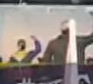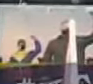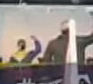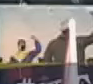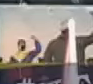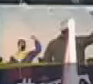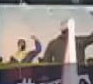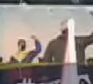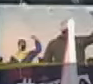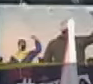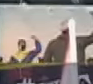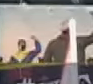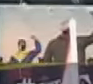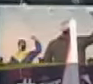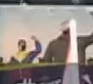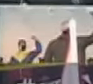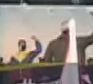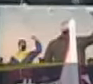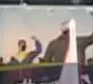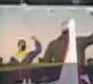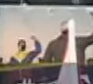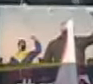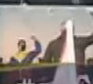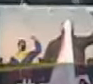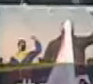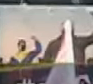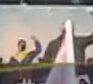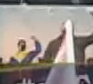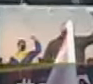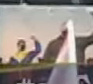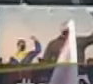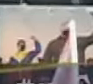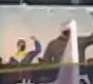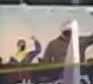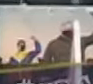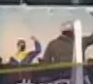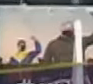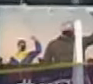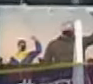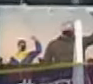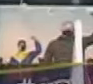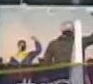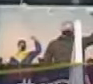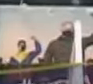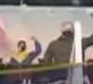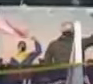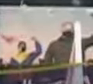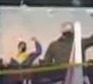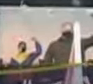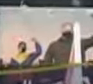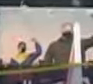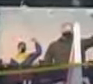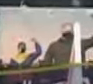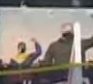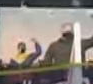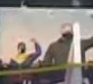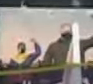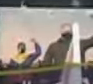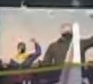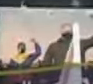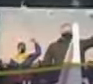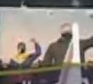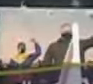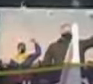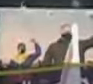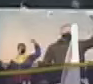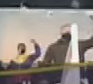irreverentemente al pueblo de Venezuela. Mi comandante en jefe, nosotros, estos hombres, estas